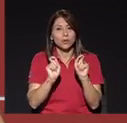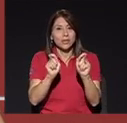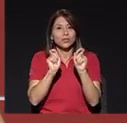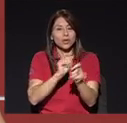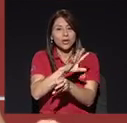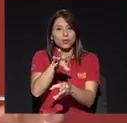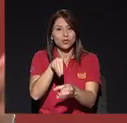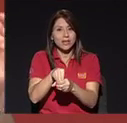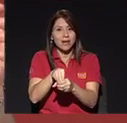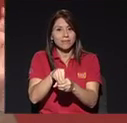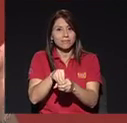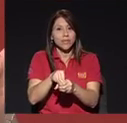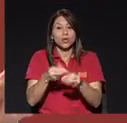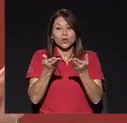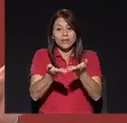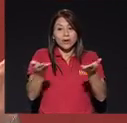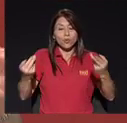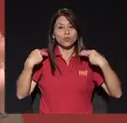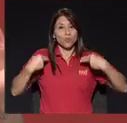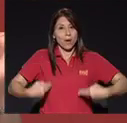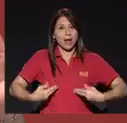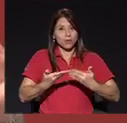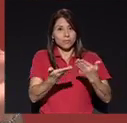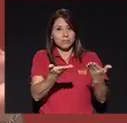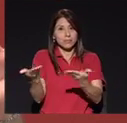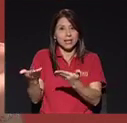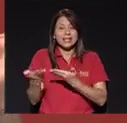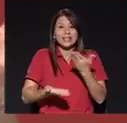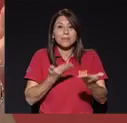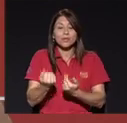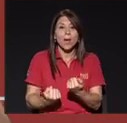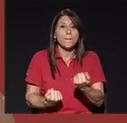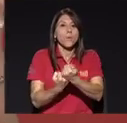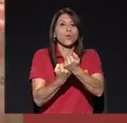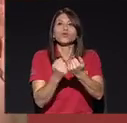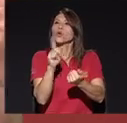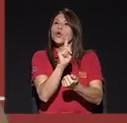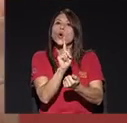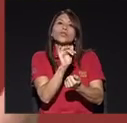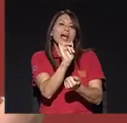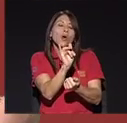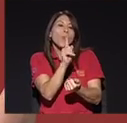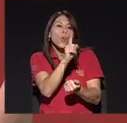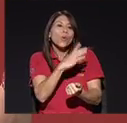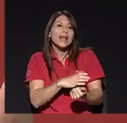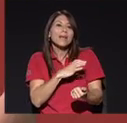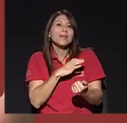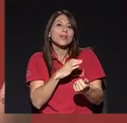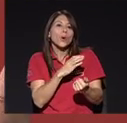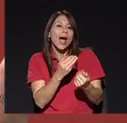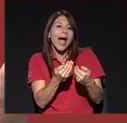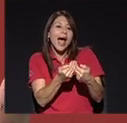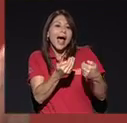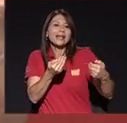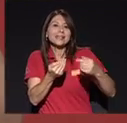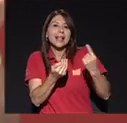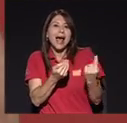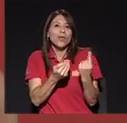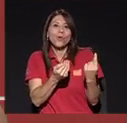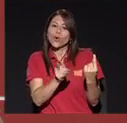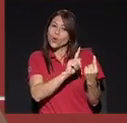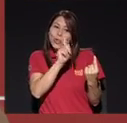inclusiva donde el recurso humano, el servicio de apoyo, no se convierte en un elemento aislado, sino un elemento